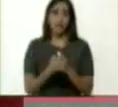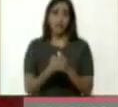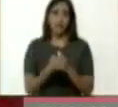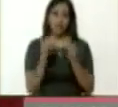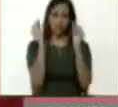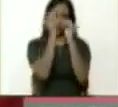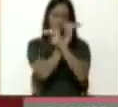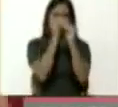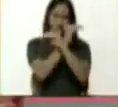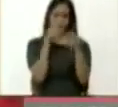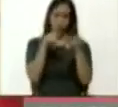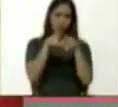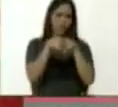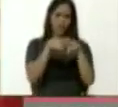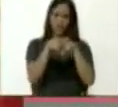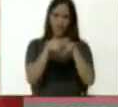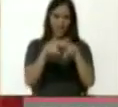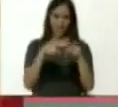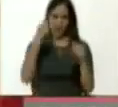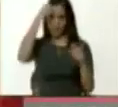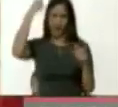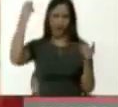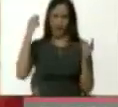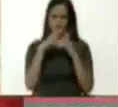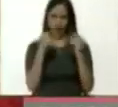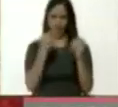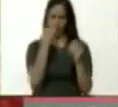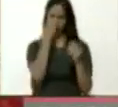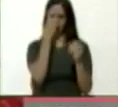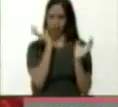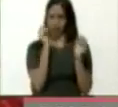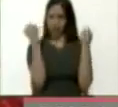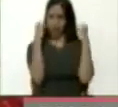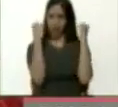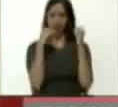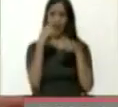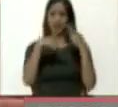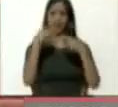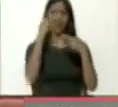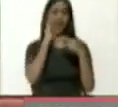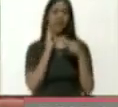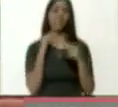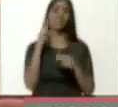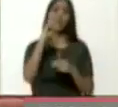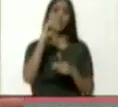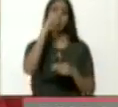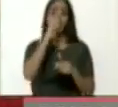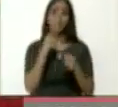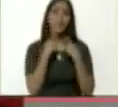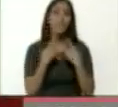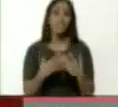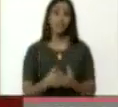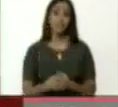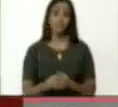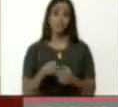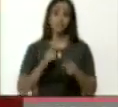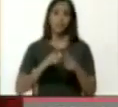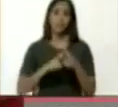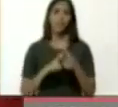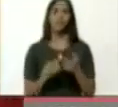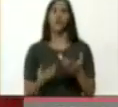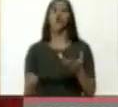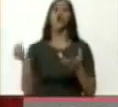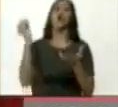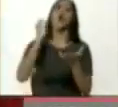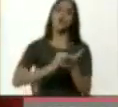su rumorología y todas esas ridiculeces que él practica la revolución bolivariana, y él tiene 20 años fracasando. Entonces, lo vuelve a